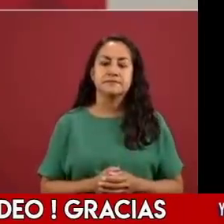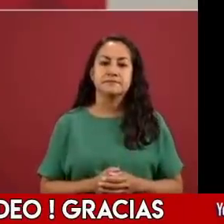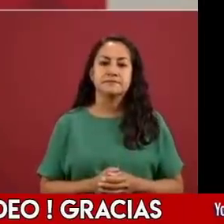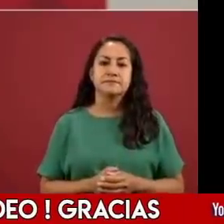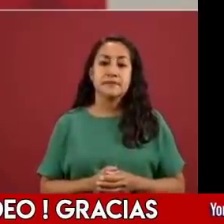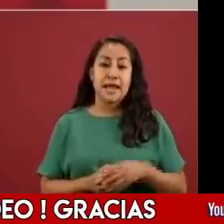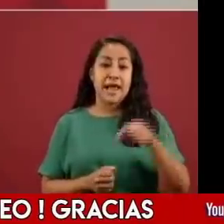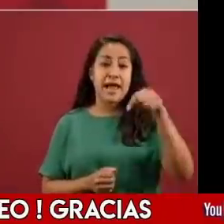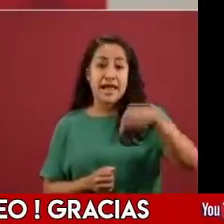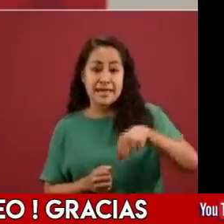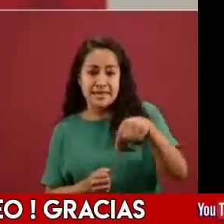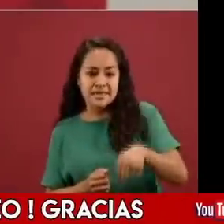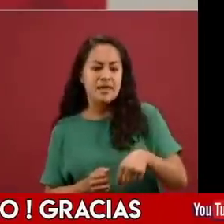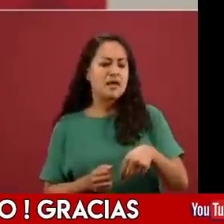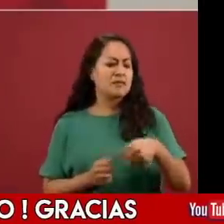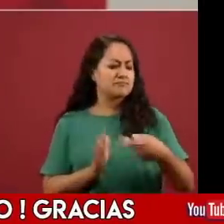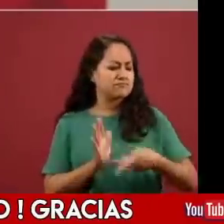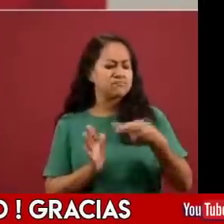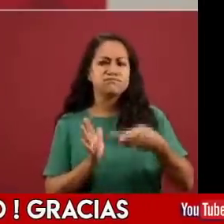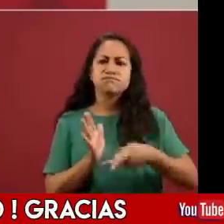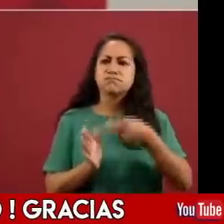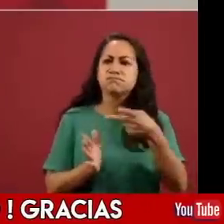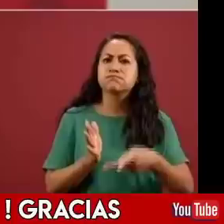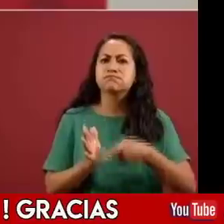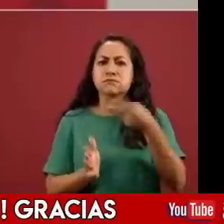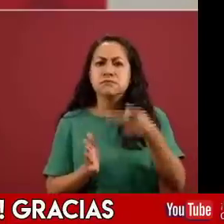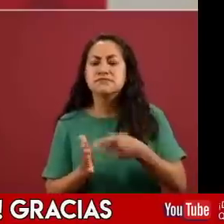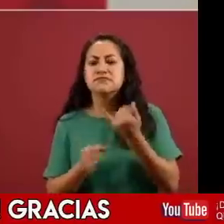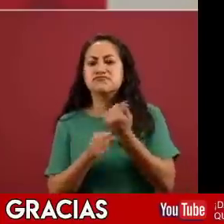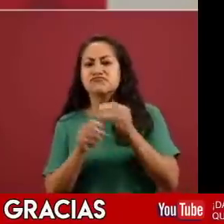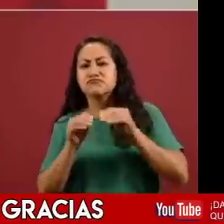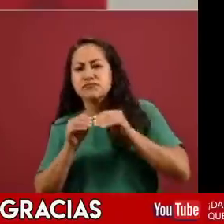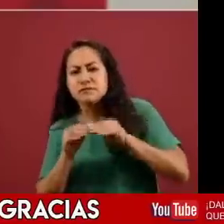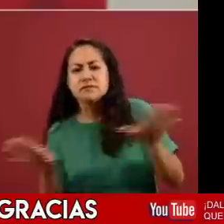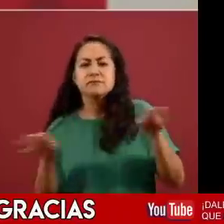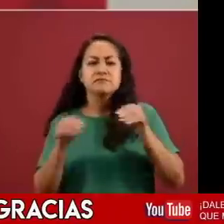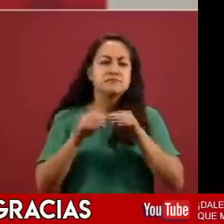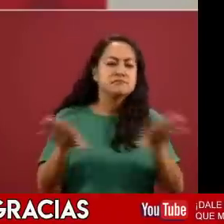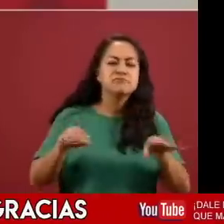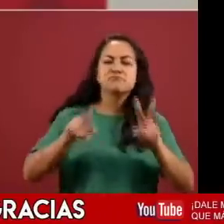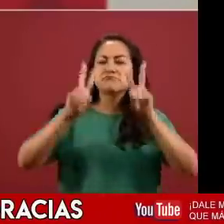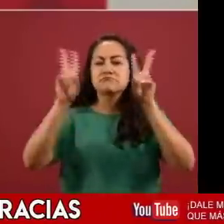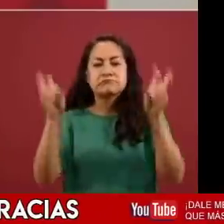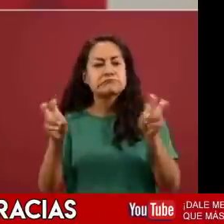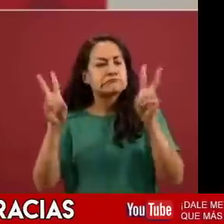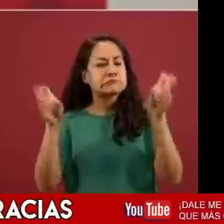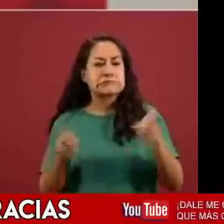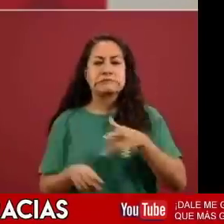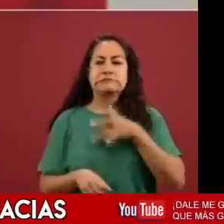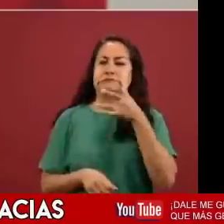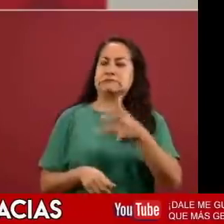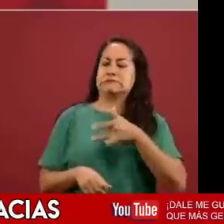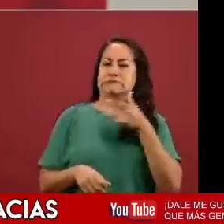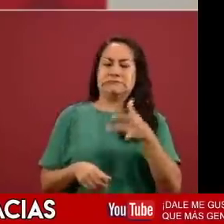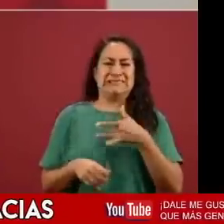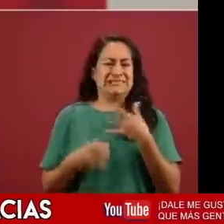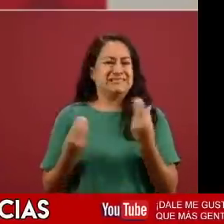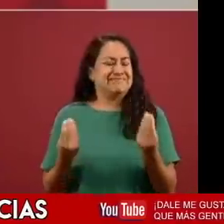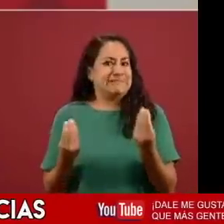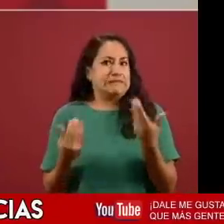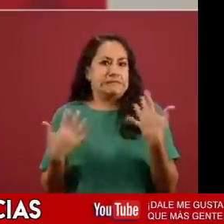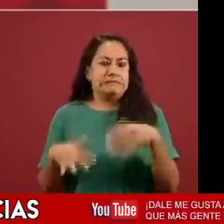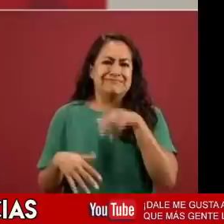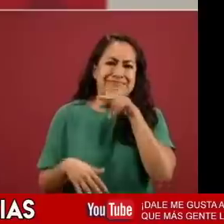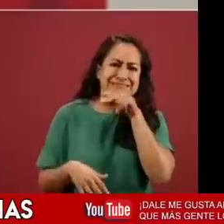audiencia pública una situación que nos parece extremadamente preocupante absolutamente inaceptable